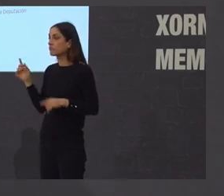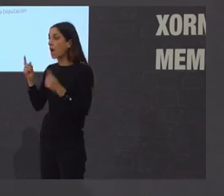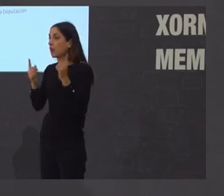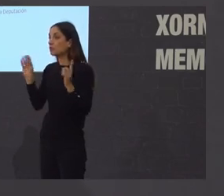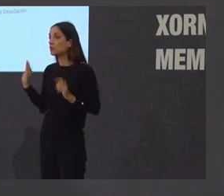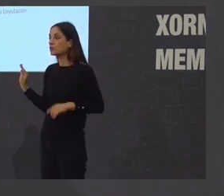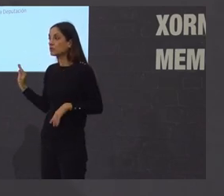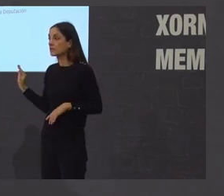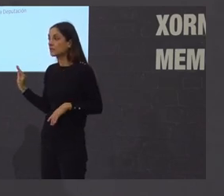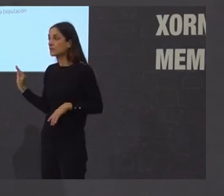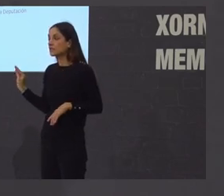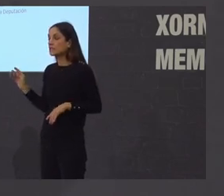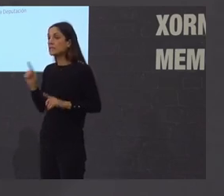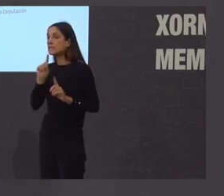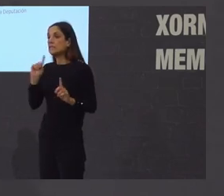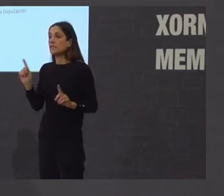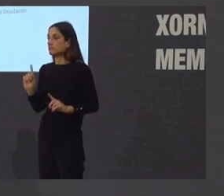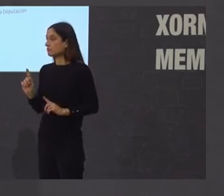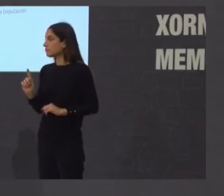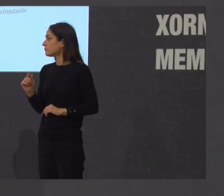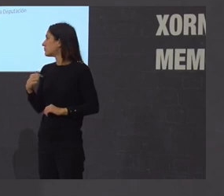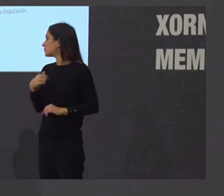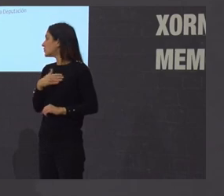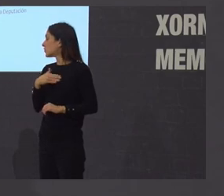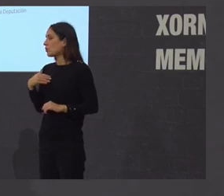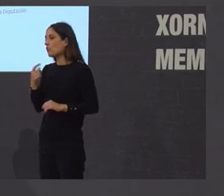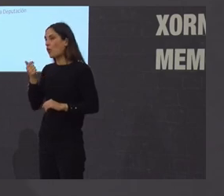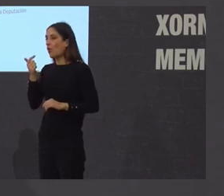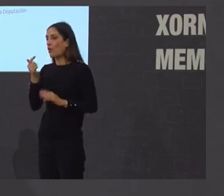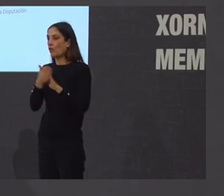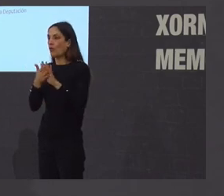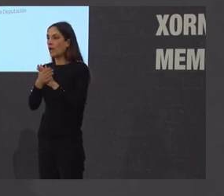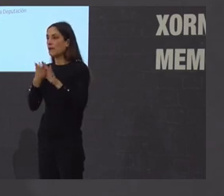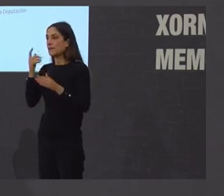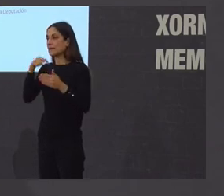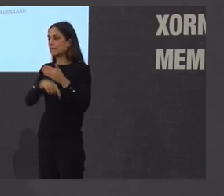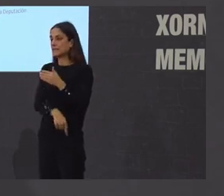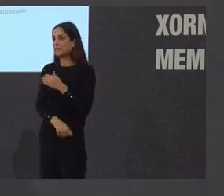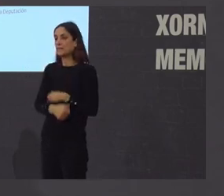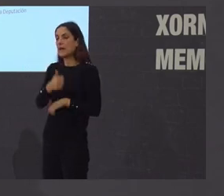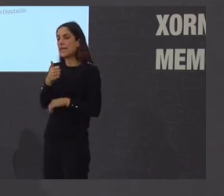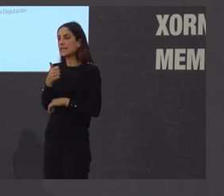Alguna? Si non, eu quería afondar un poquinho máis